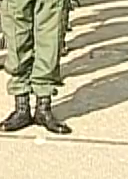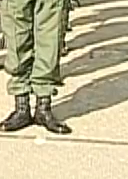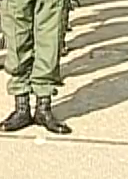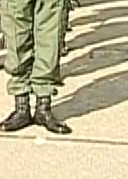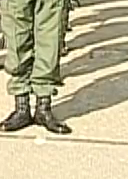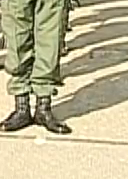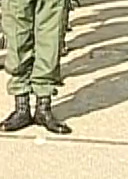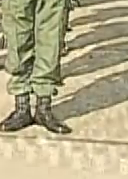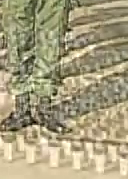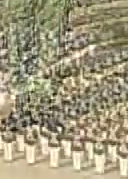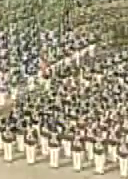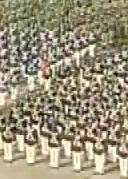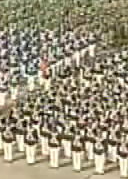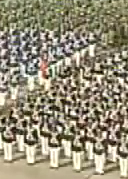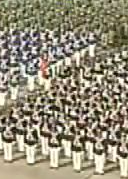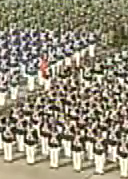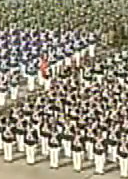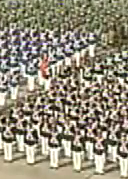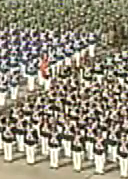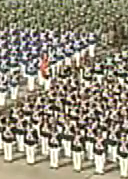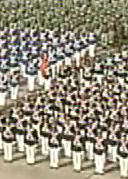ratificación y reconocimiento.